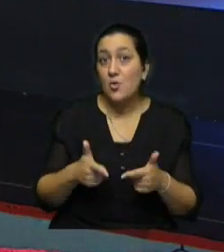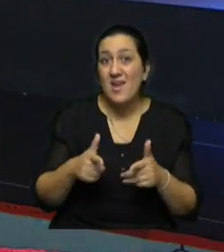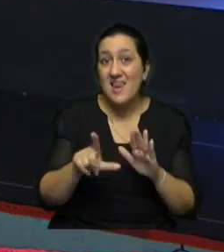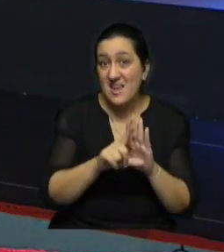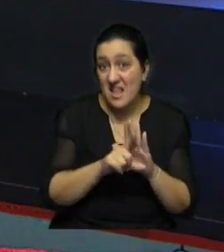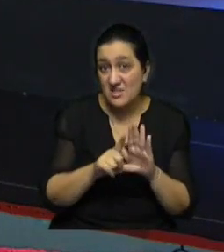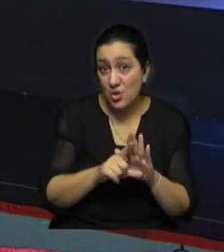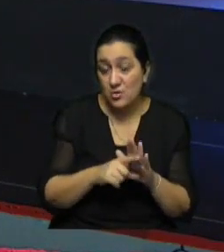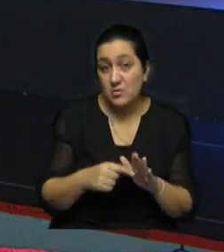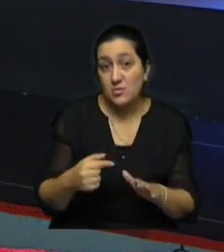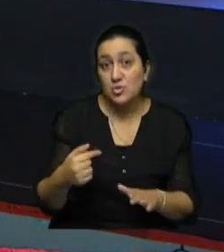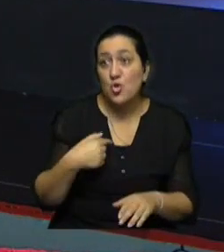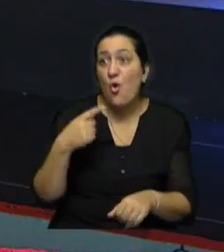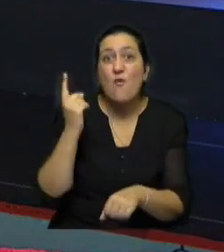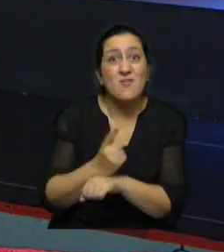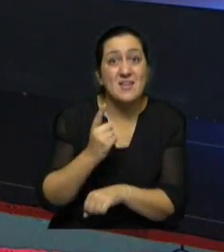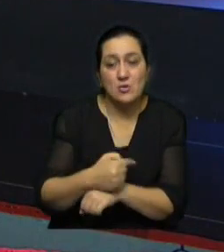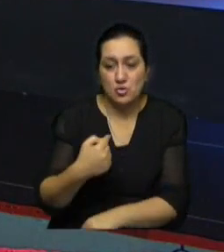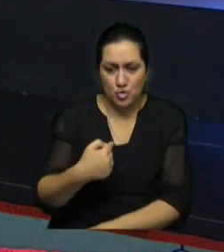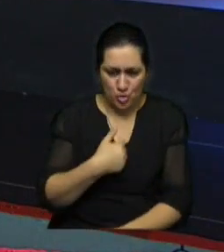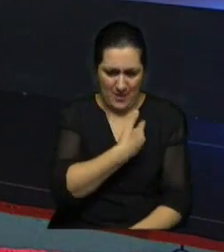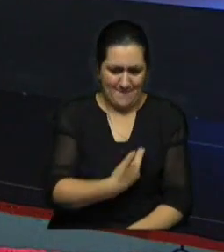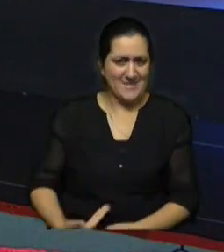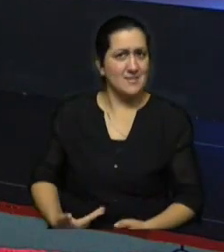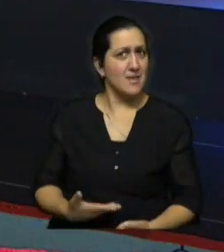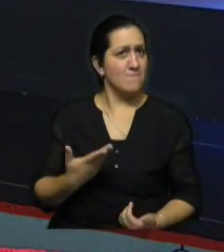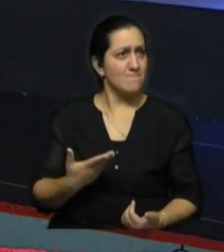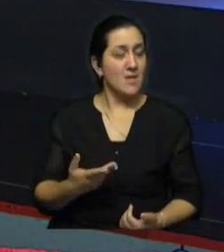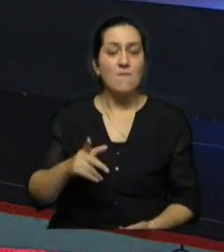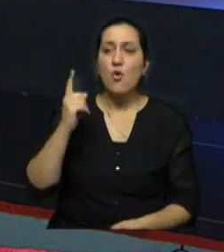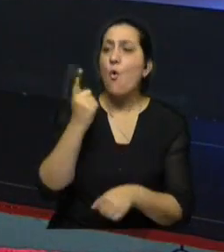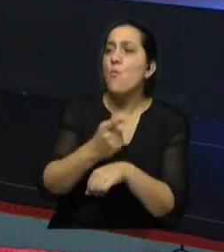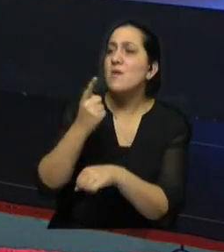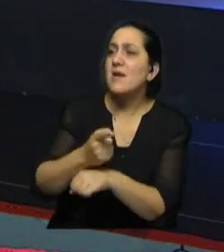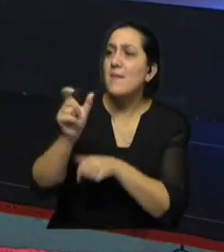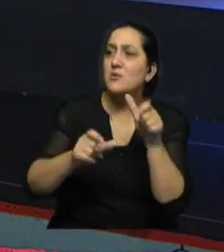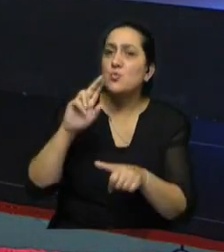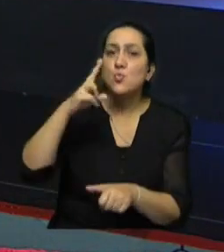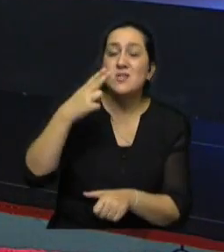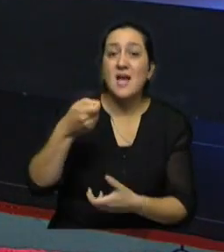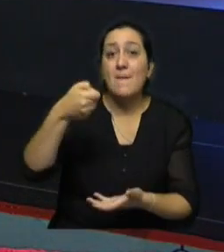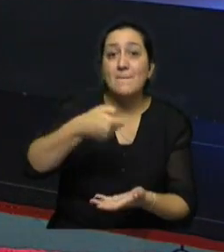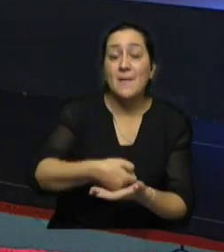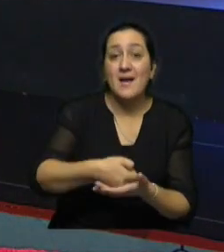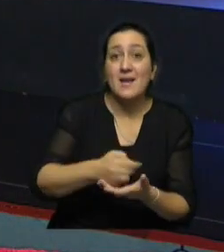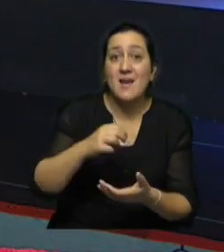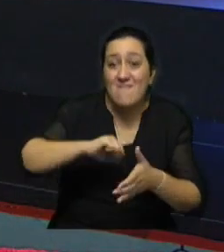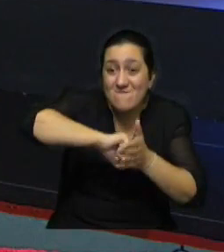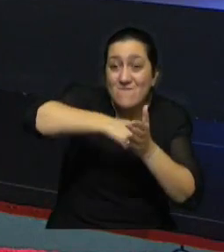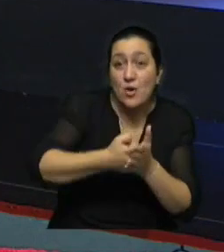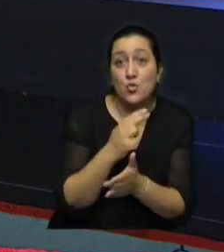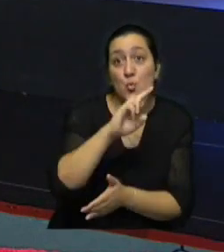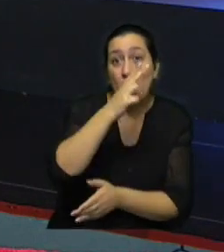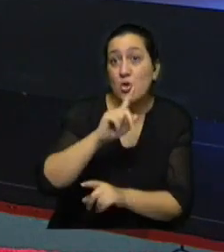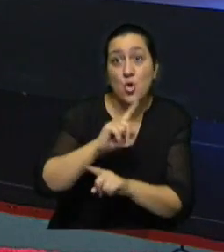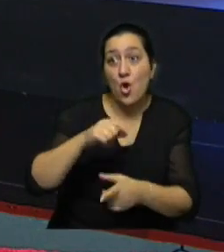legislación. Yo obligaría, cuando yo sea presidente, voy a obligar a los uruguayos a depositar en los bancos uruguayos. Ni siquiera